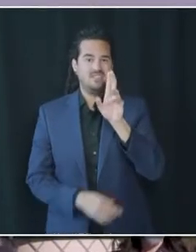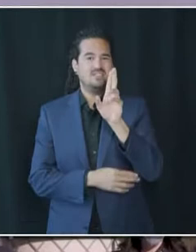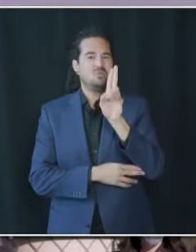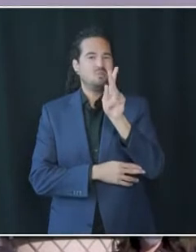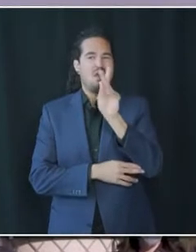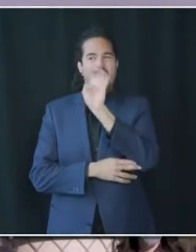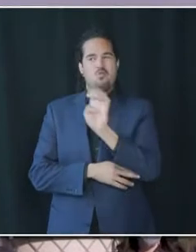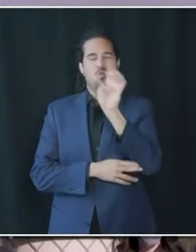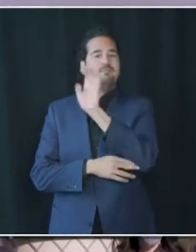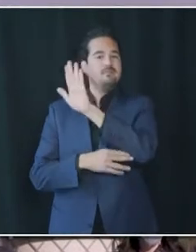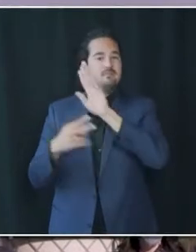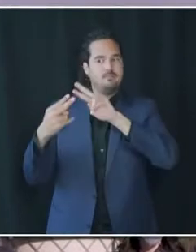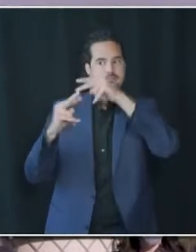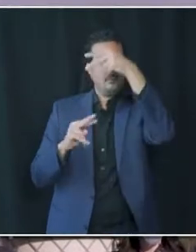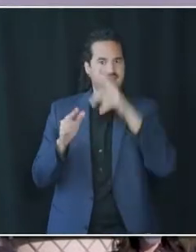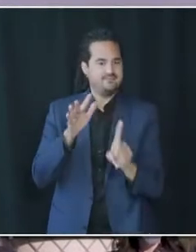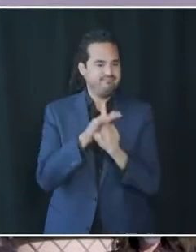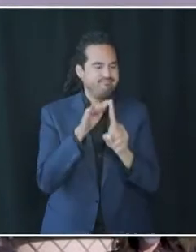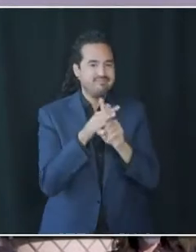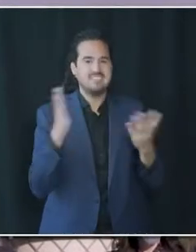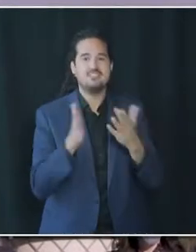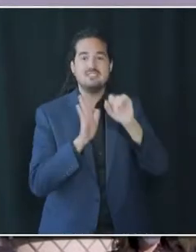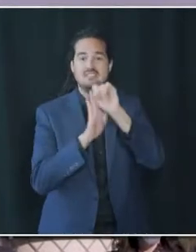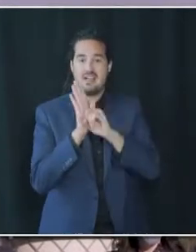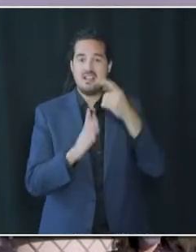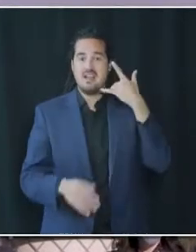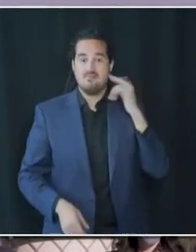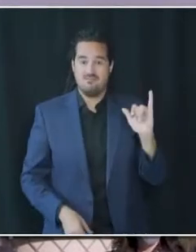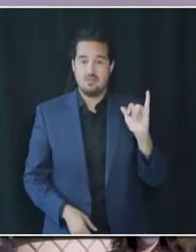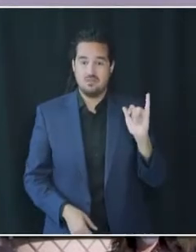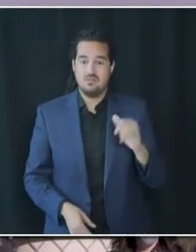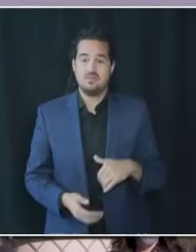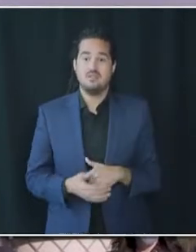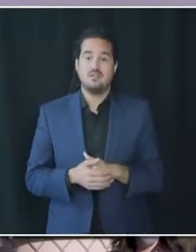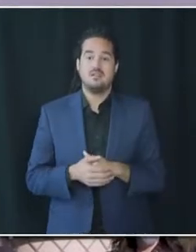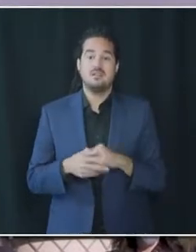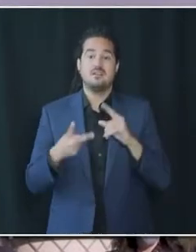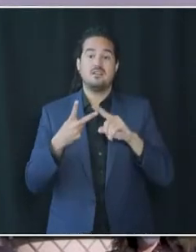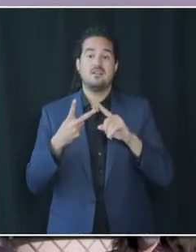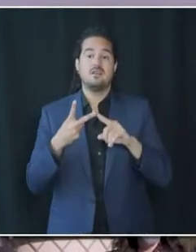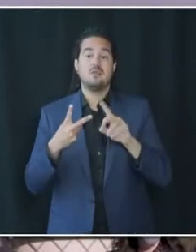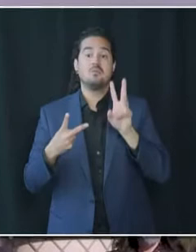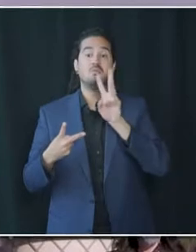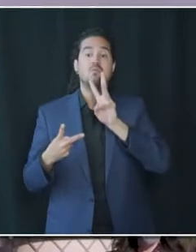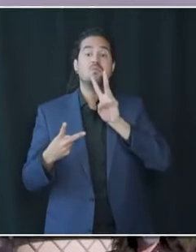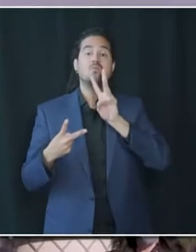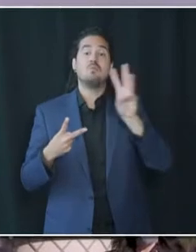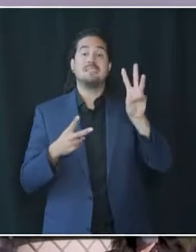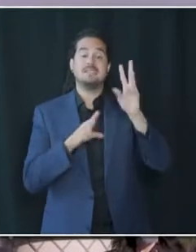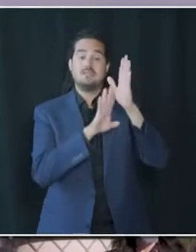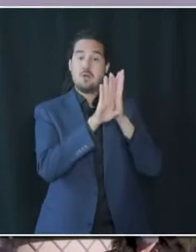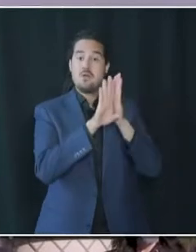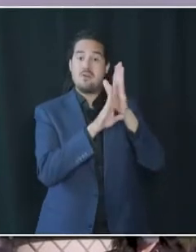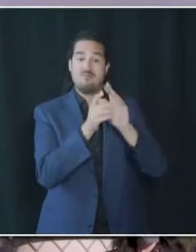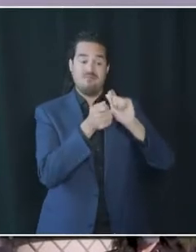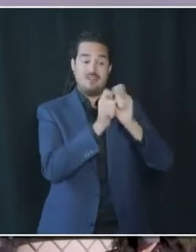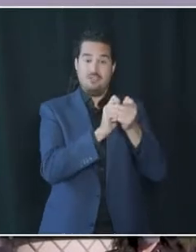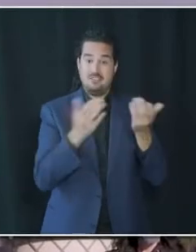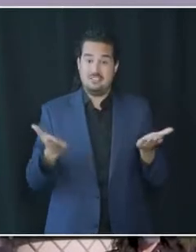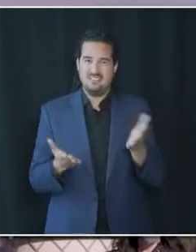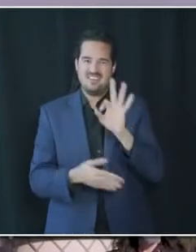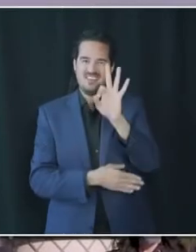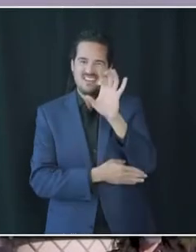california a 960 variantes de la costa occidental y dos versiones dos mutaciones en el